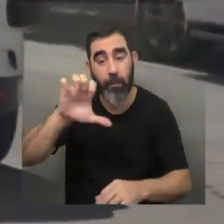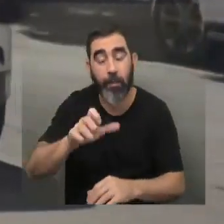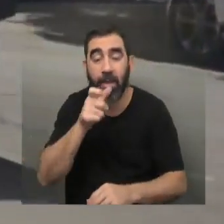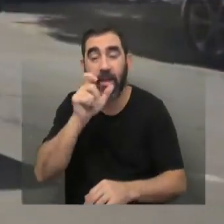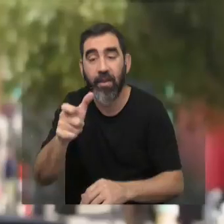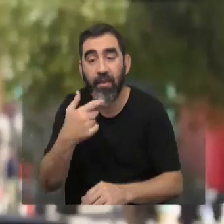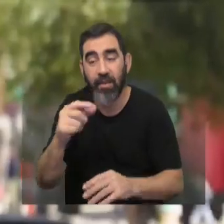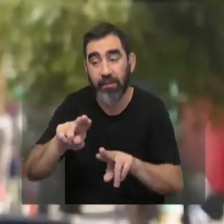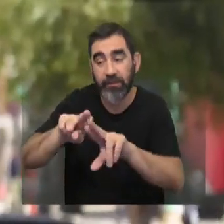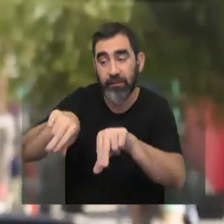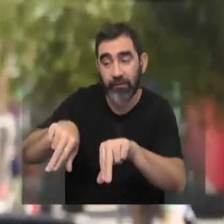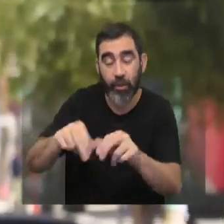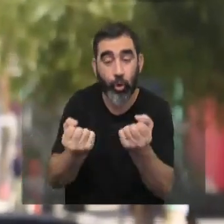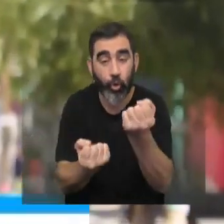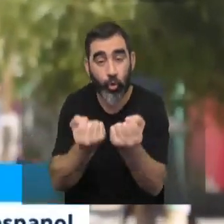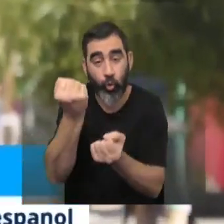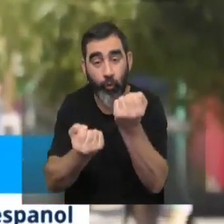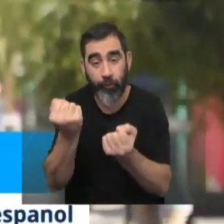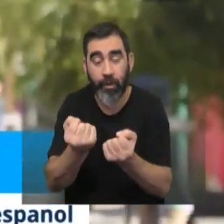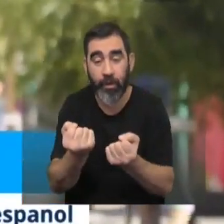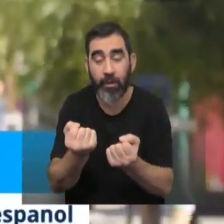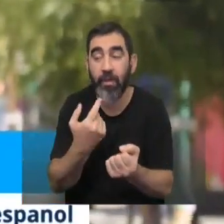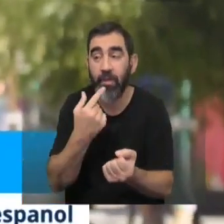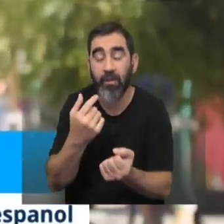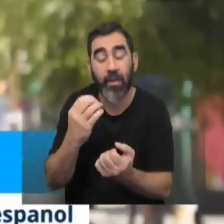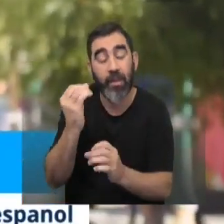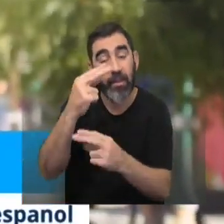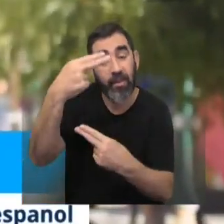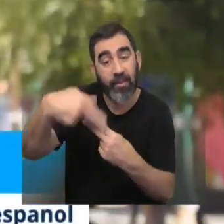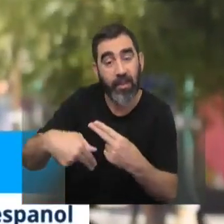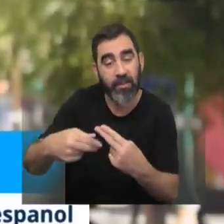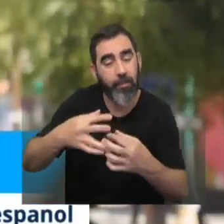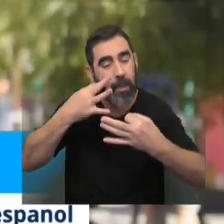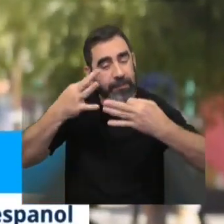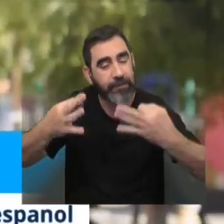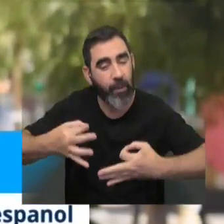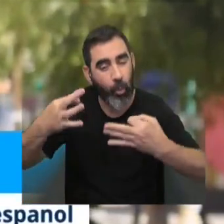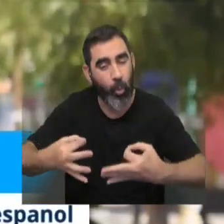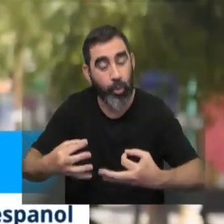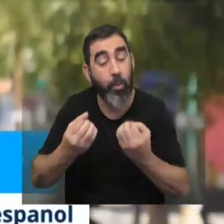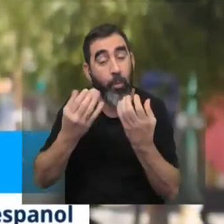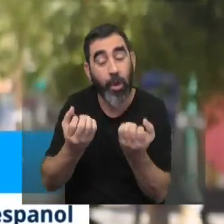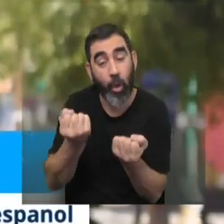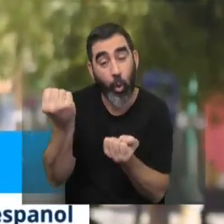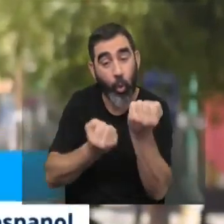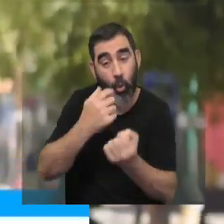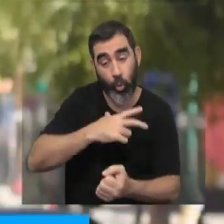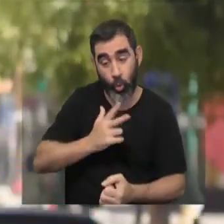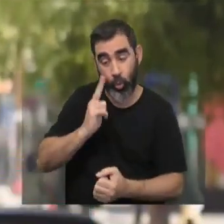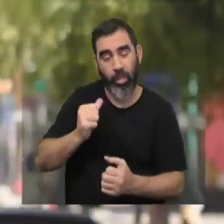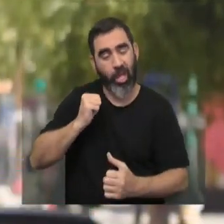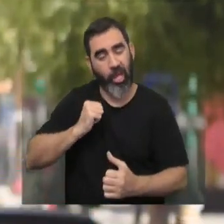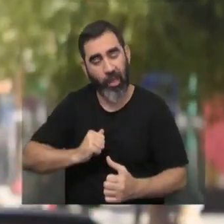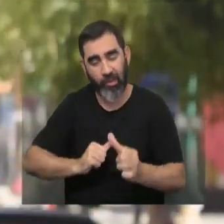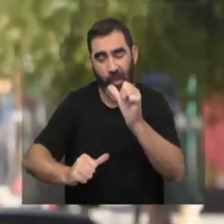que eliminar a los conductores de la ecuación hace que el transporte de pasajeros sea mucho más seguro, ya que los conductores humanos se cansan,